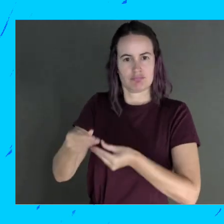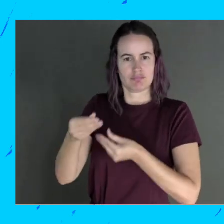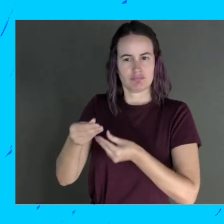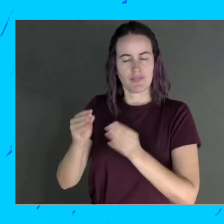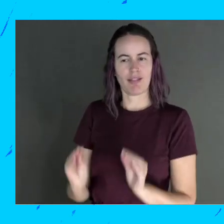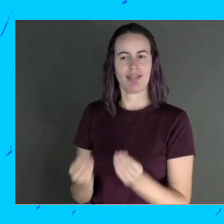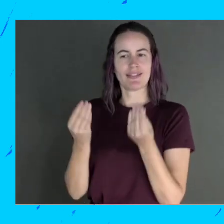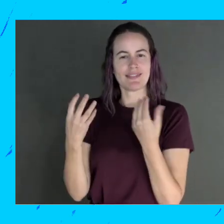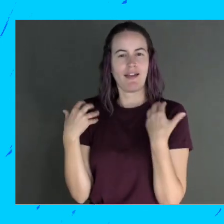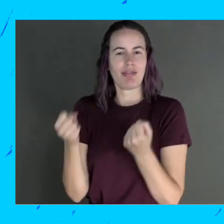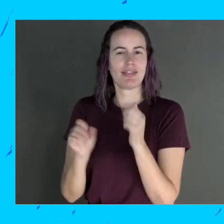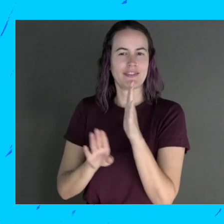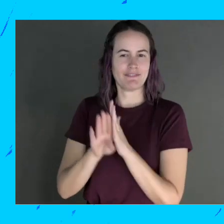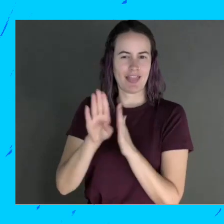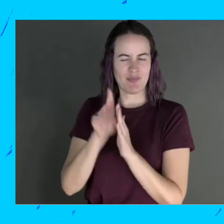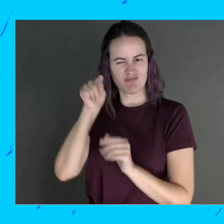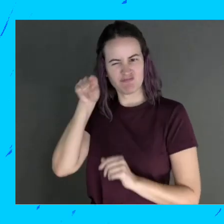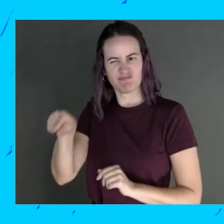determinar